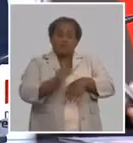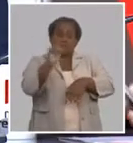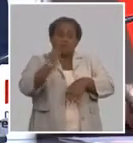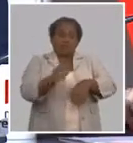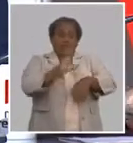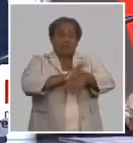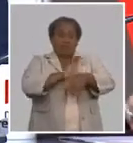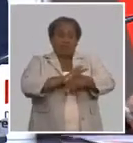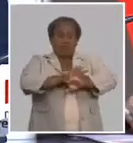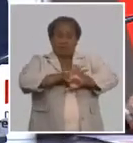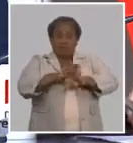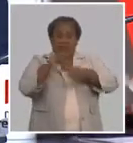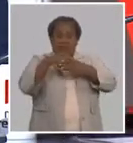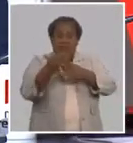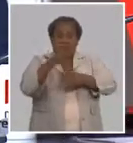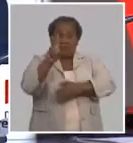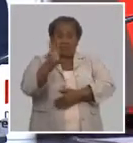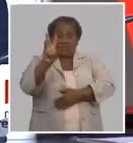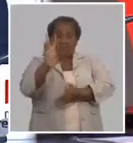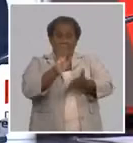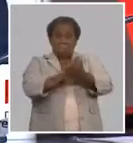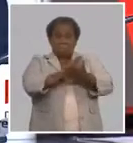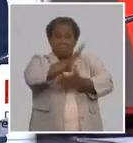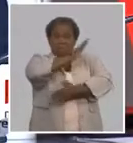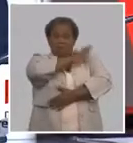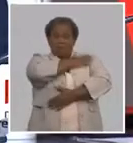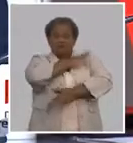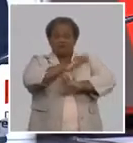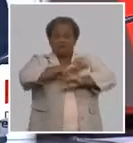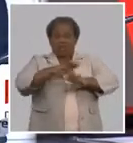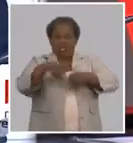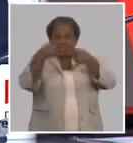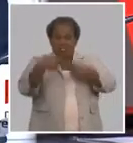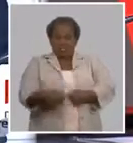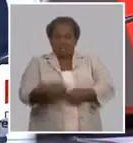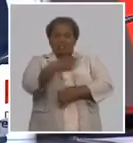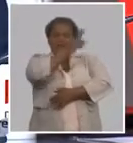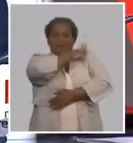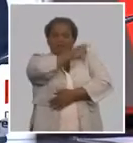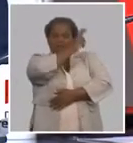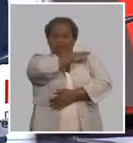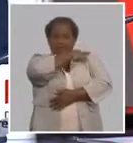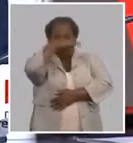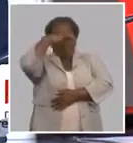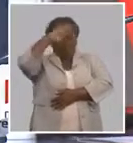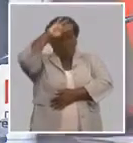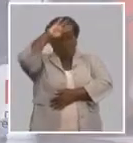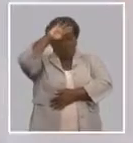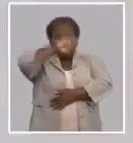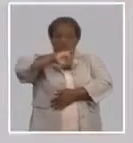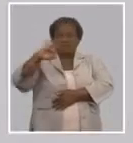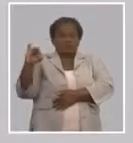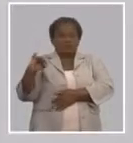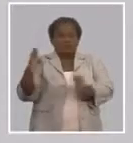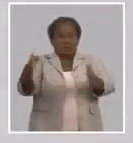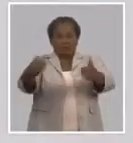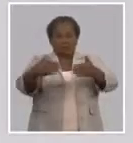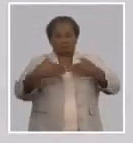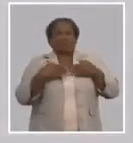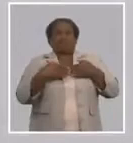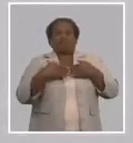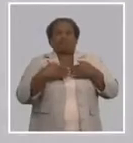ya el día 23 de marzo se decide por la alta dirección del país cancelar las